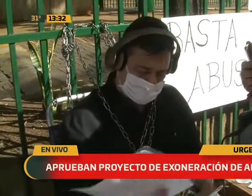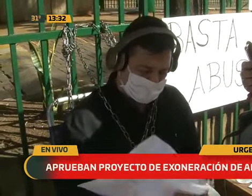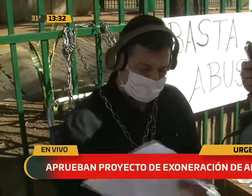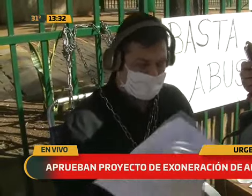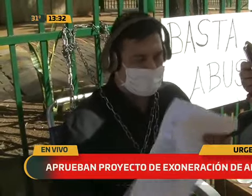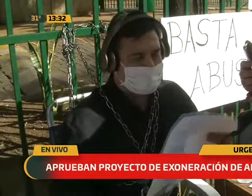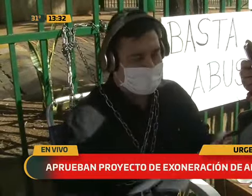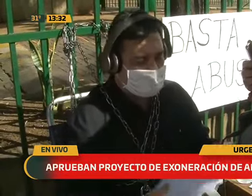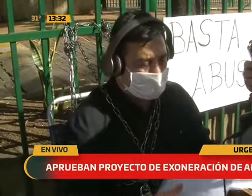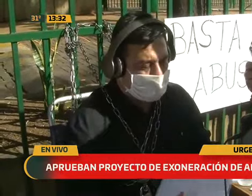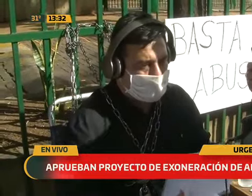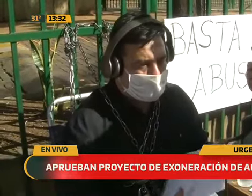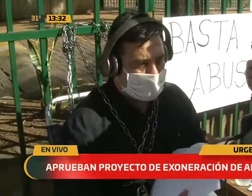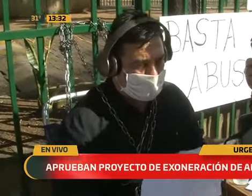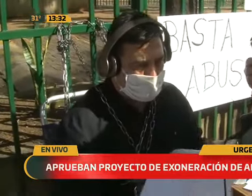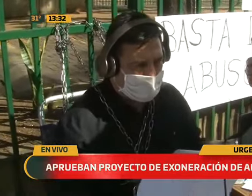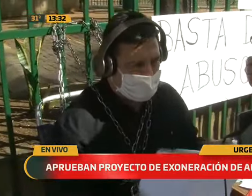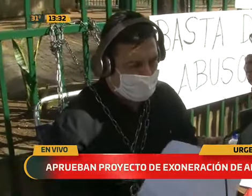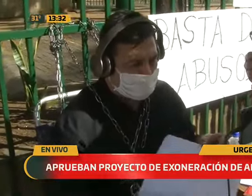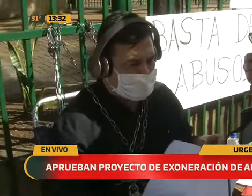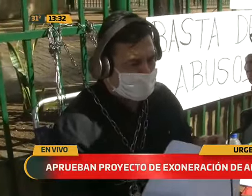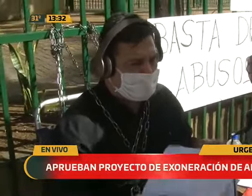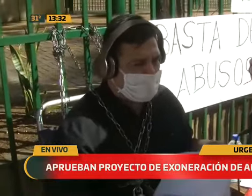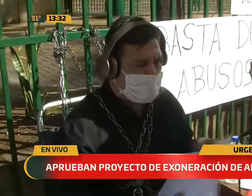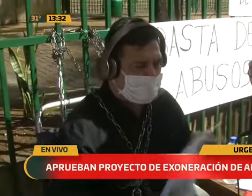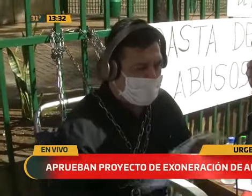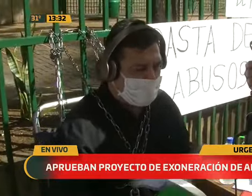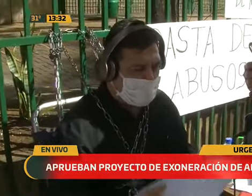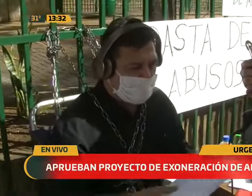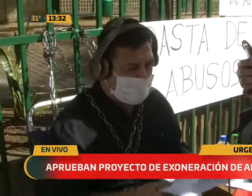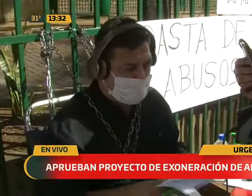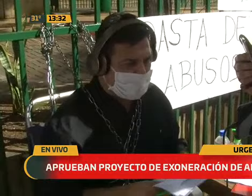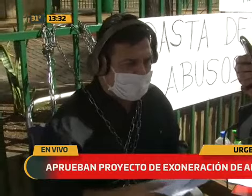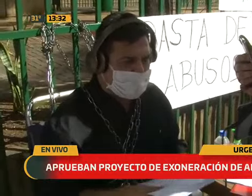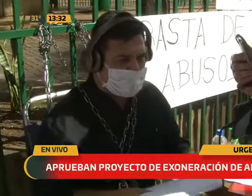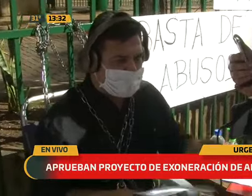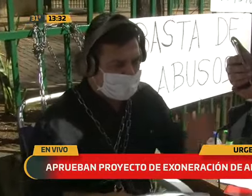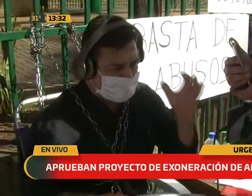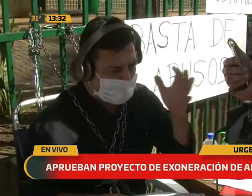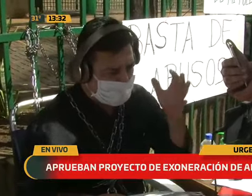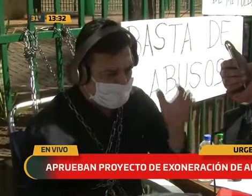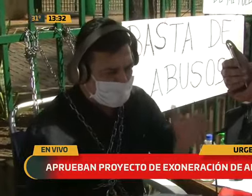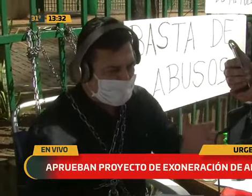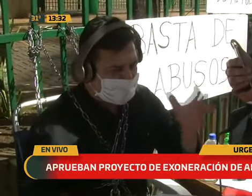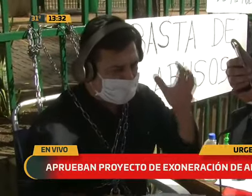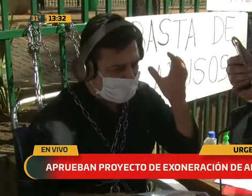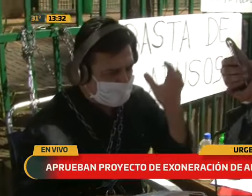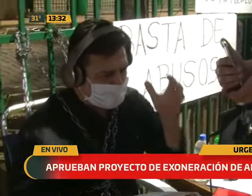justamente de qué manera o cuál va a ser el criterio que se va a utilizar justamente para la exoneración.